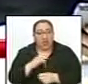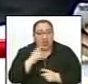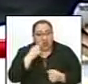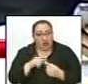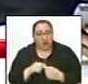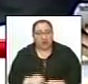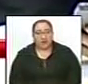carácter objetivo.